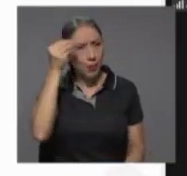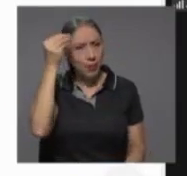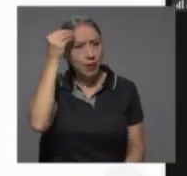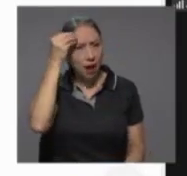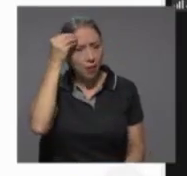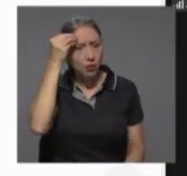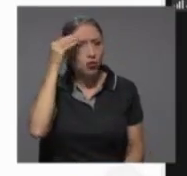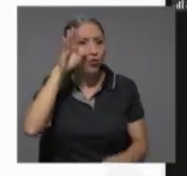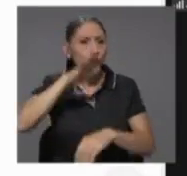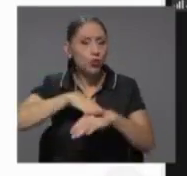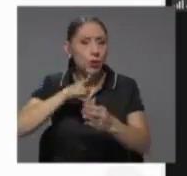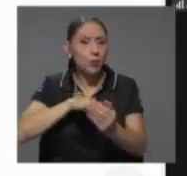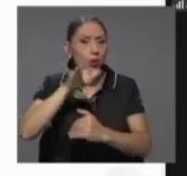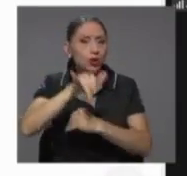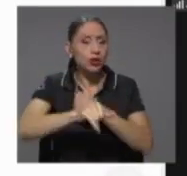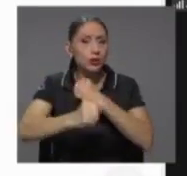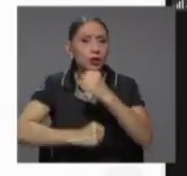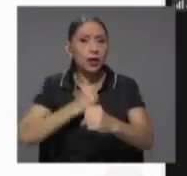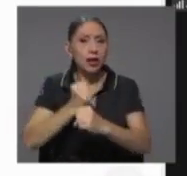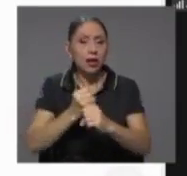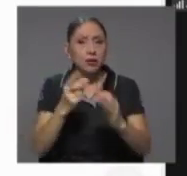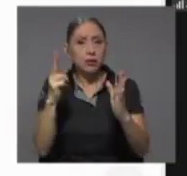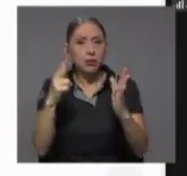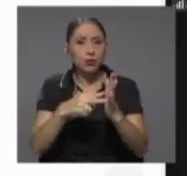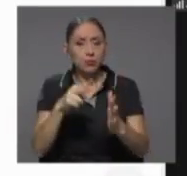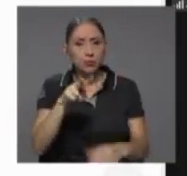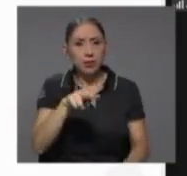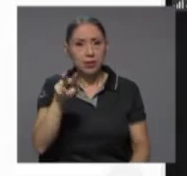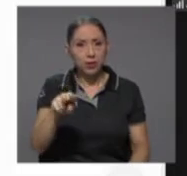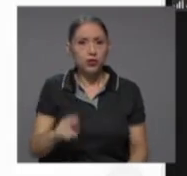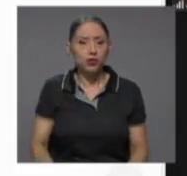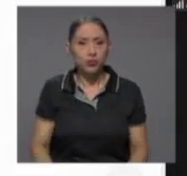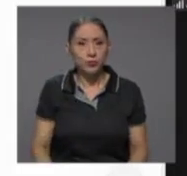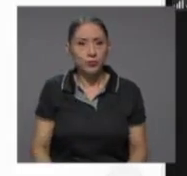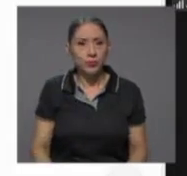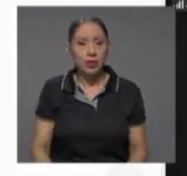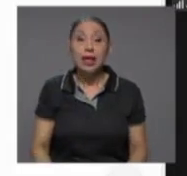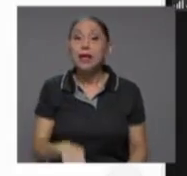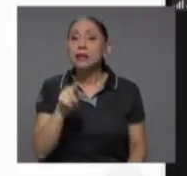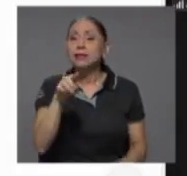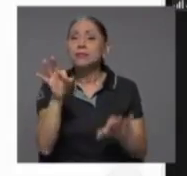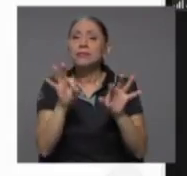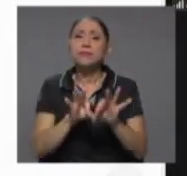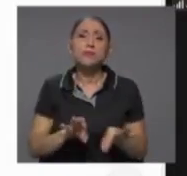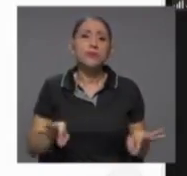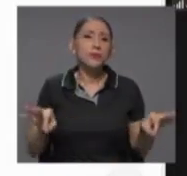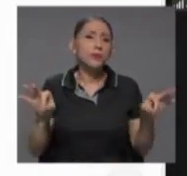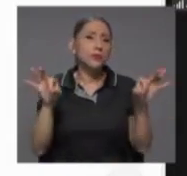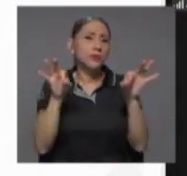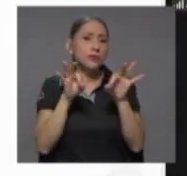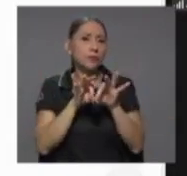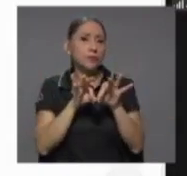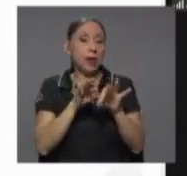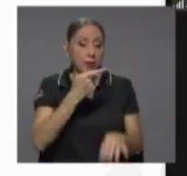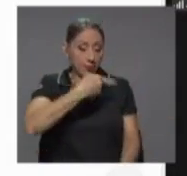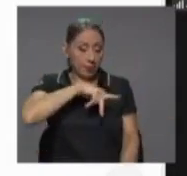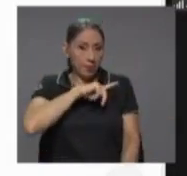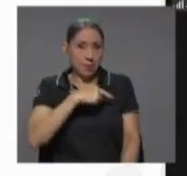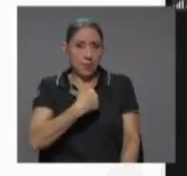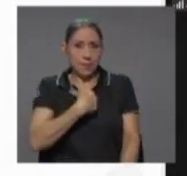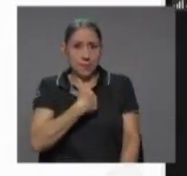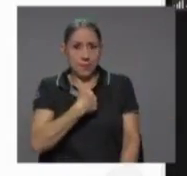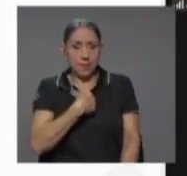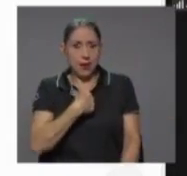lo que es el proyecto del año 2022, y le mencionaba que era muy importante, ¿verdad?, porque yo personalmente considero que